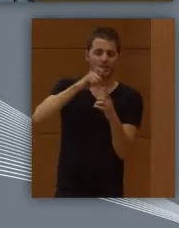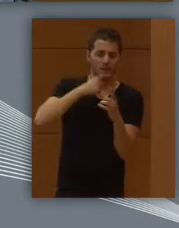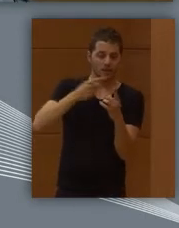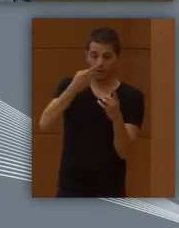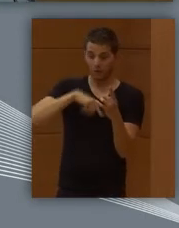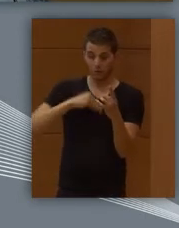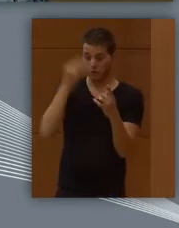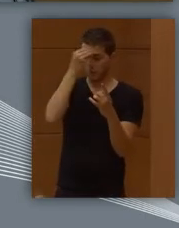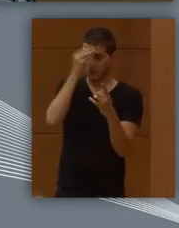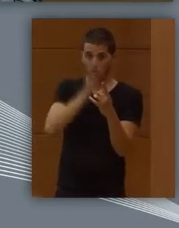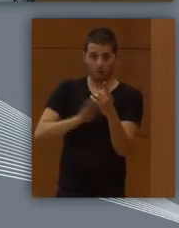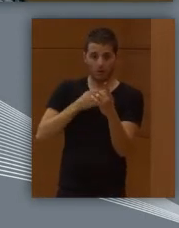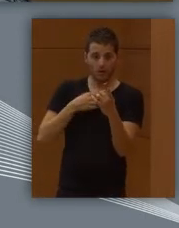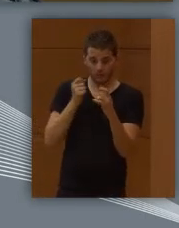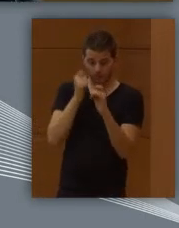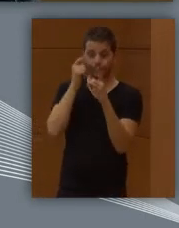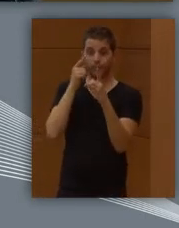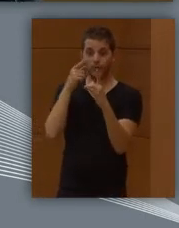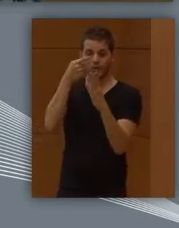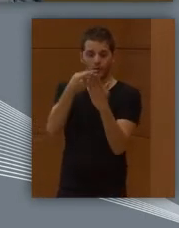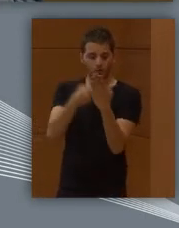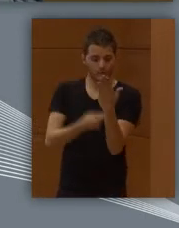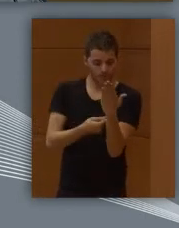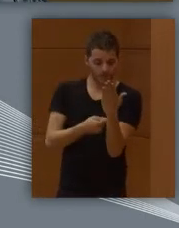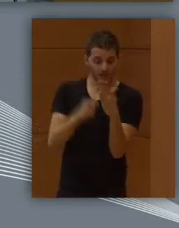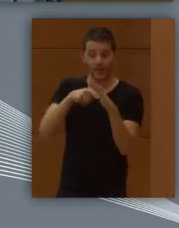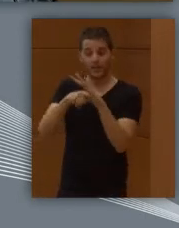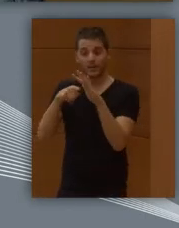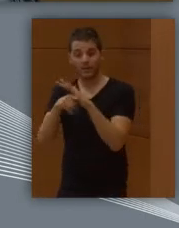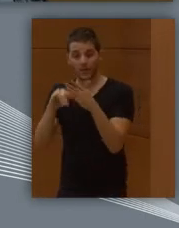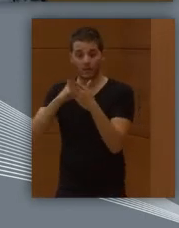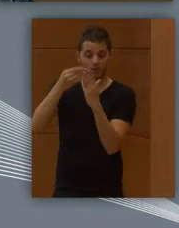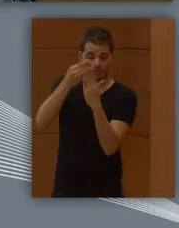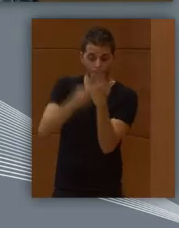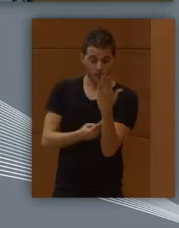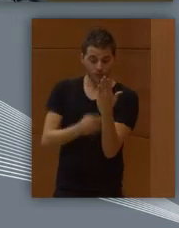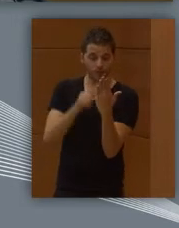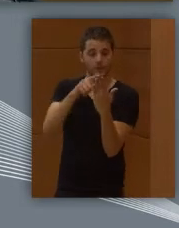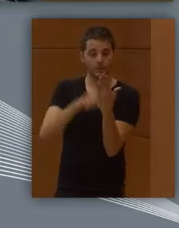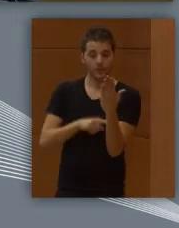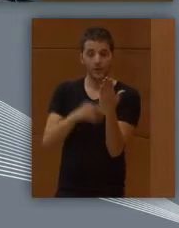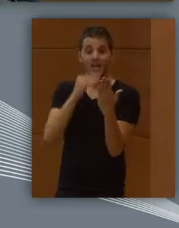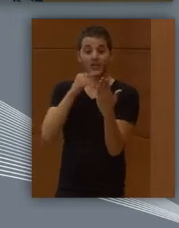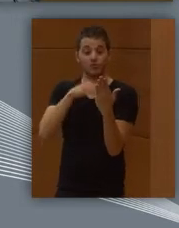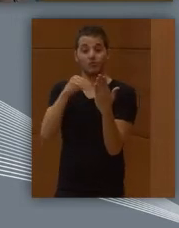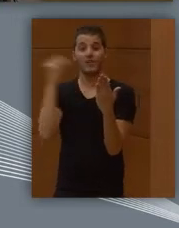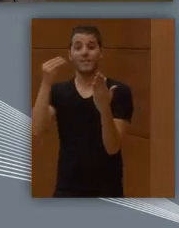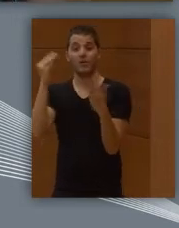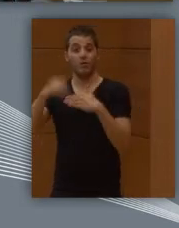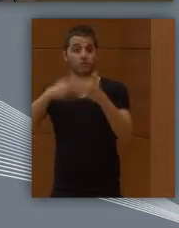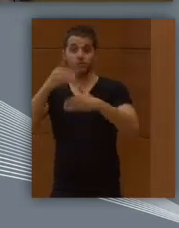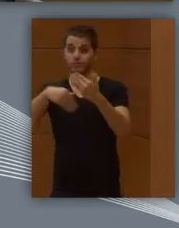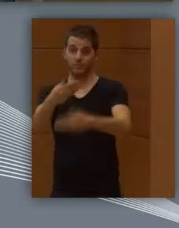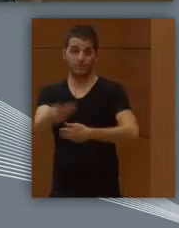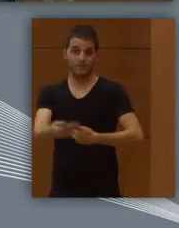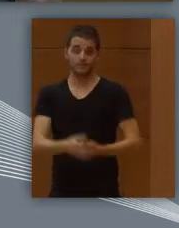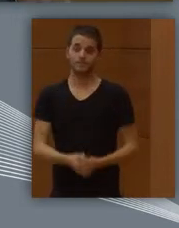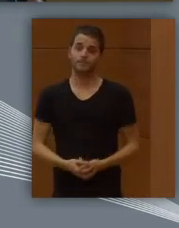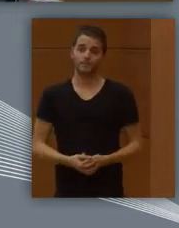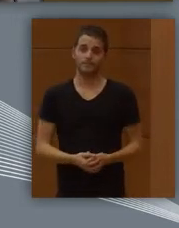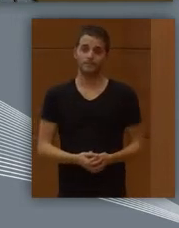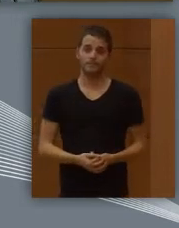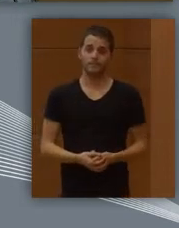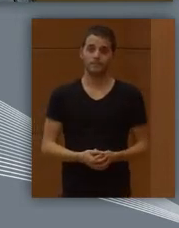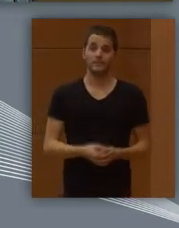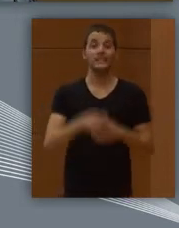nosotros no habíamos previsto en el diseño y en la planificación y en la gestión y que nos va a permitir un cambio y una mejora continua. Bueno,